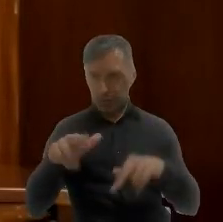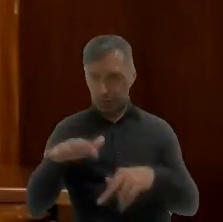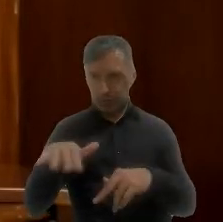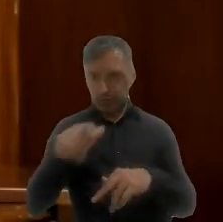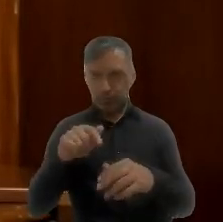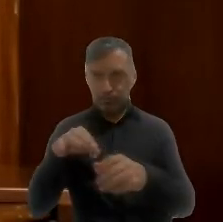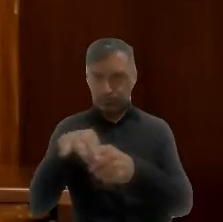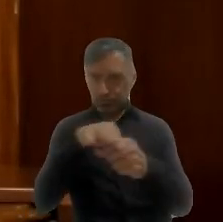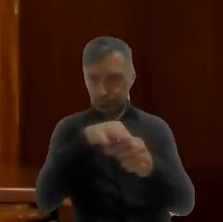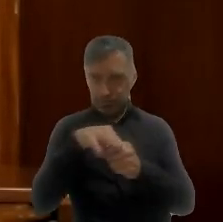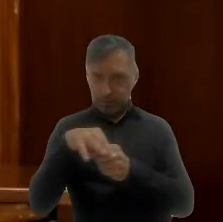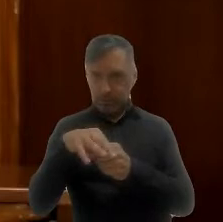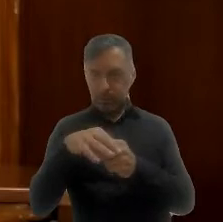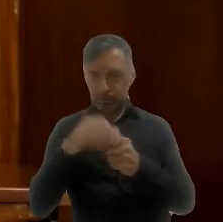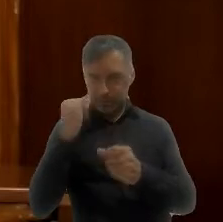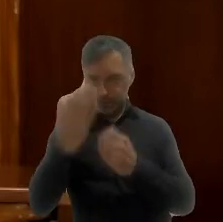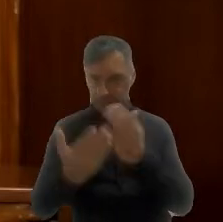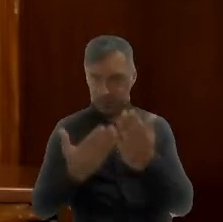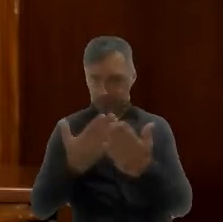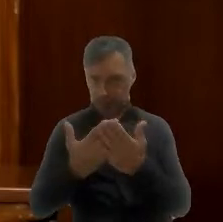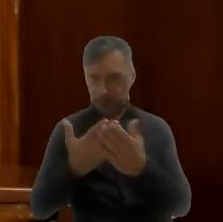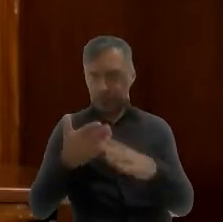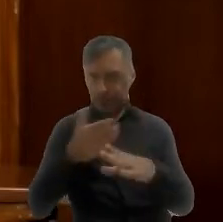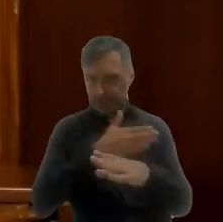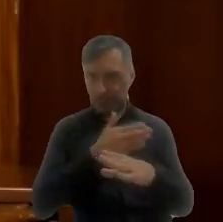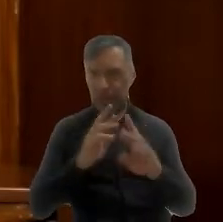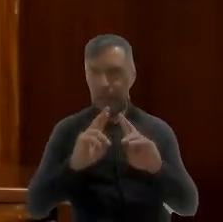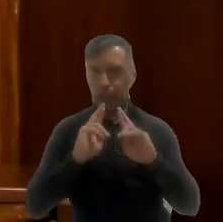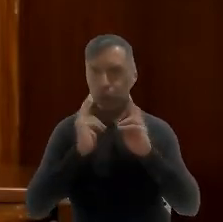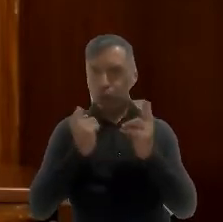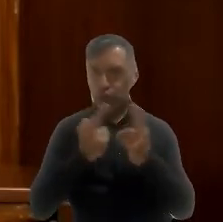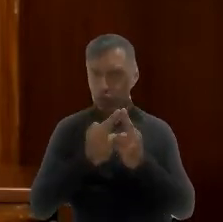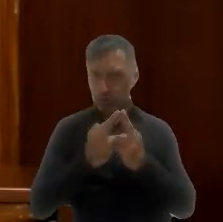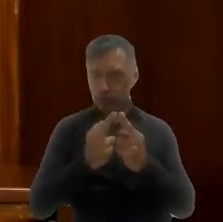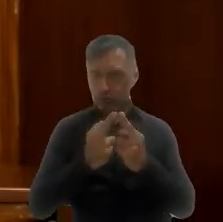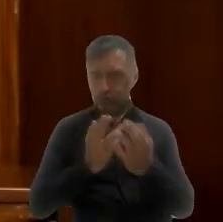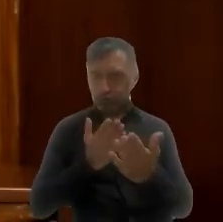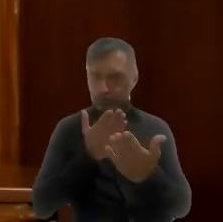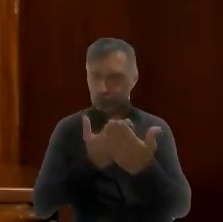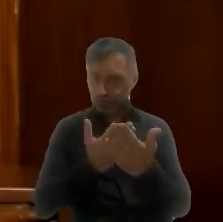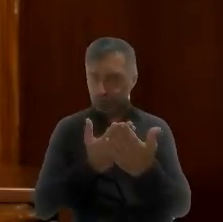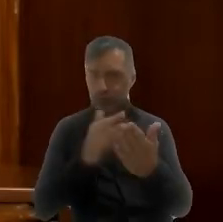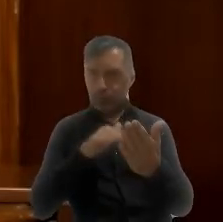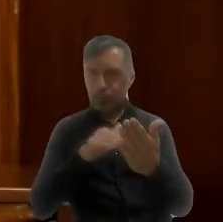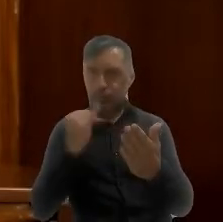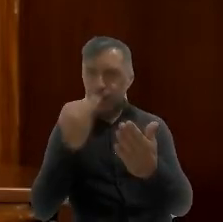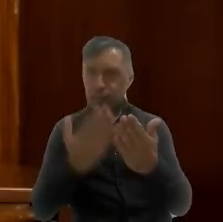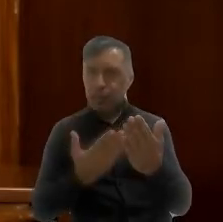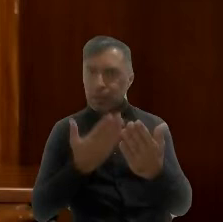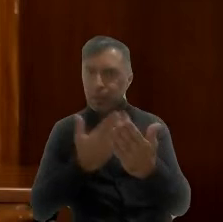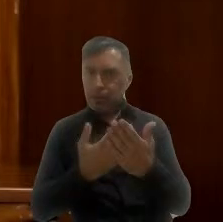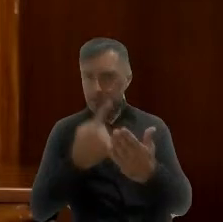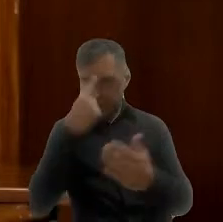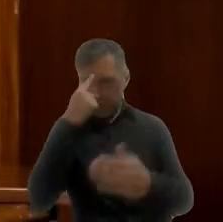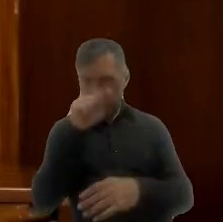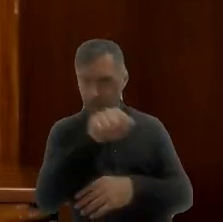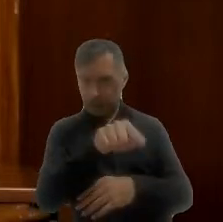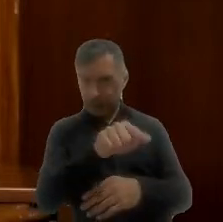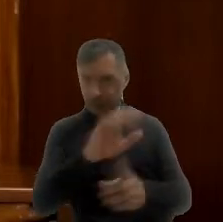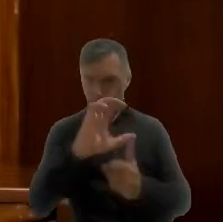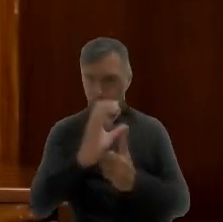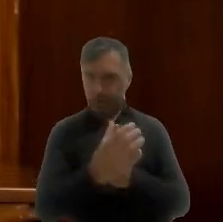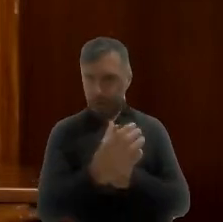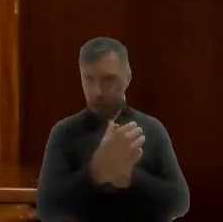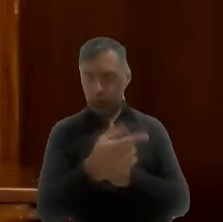En la mencionada sesión fue remitida la iniciativa de decreto a la Comisión Legislativa